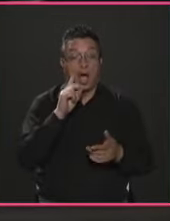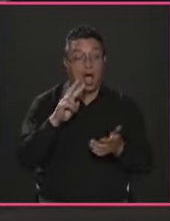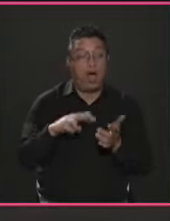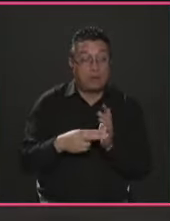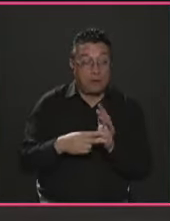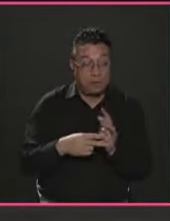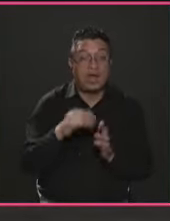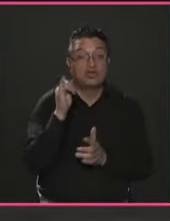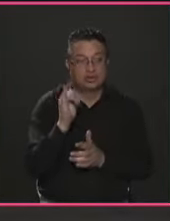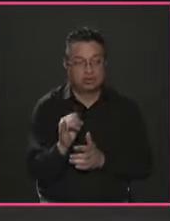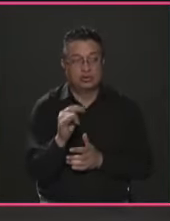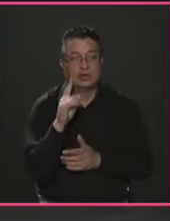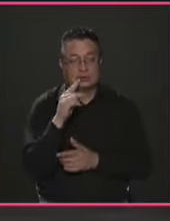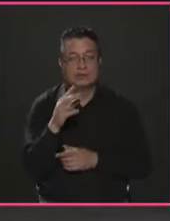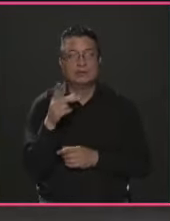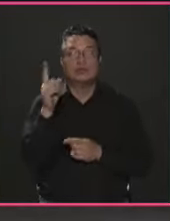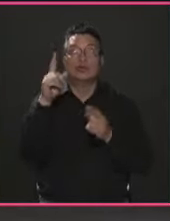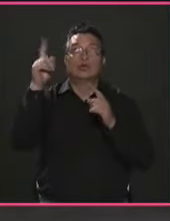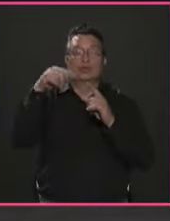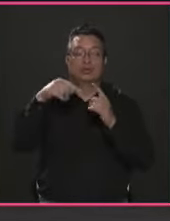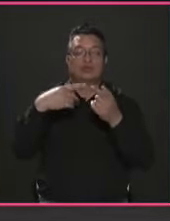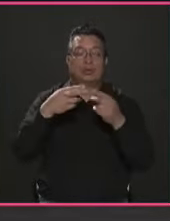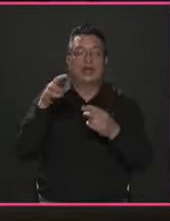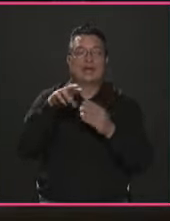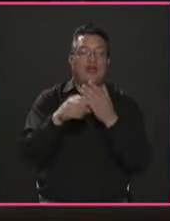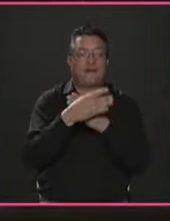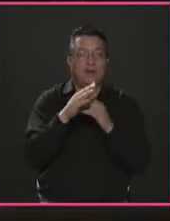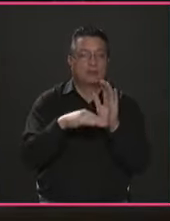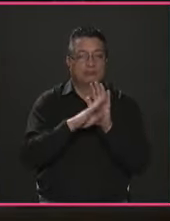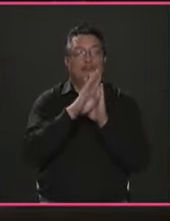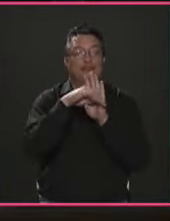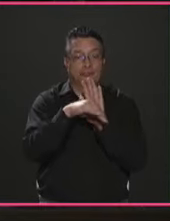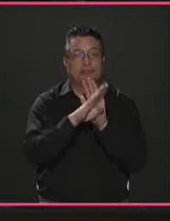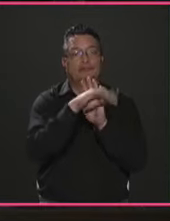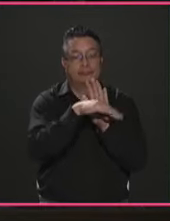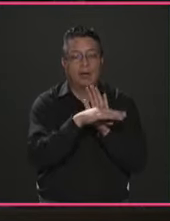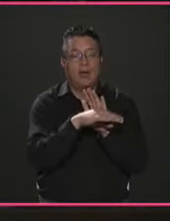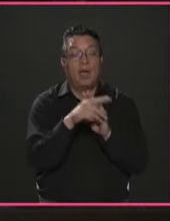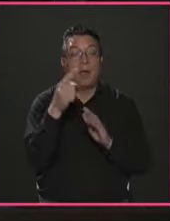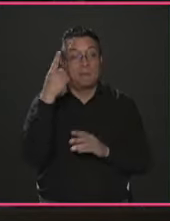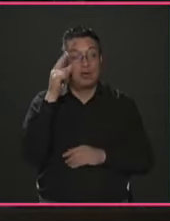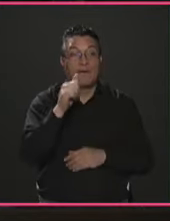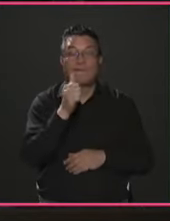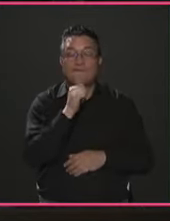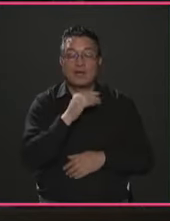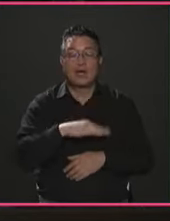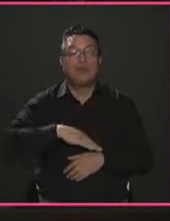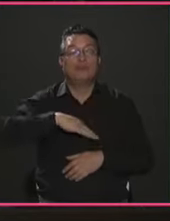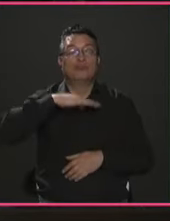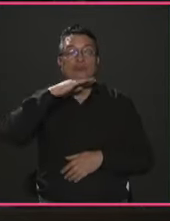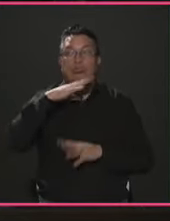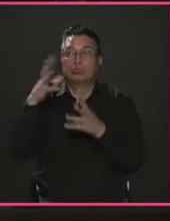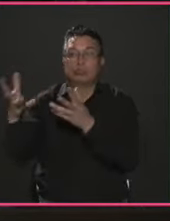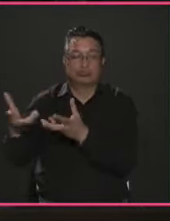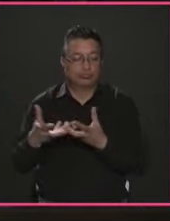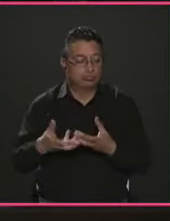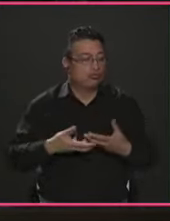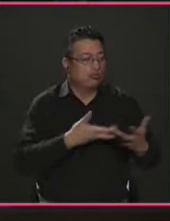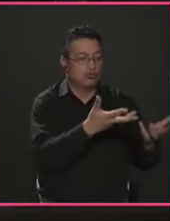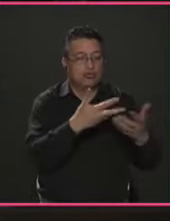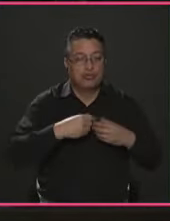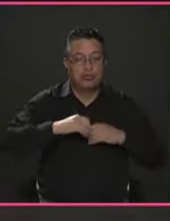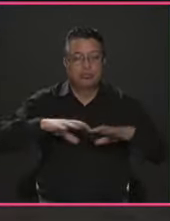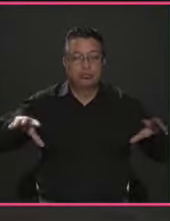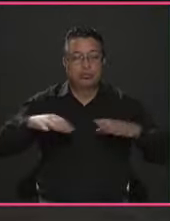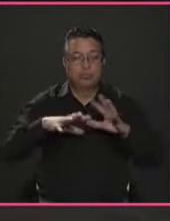energías renovables son intermitentes son variables y hoy día no hay suficiente capacidad de Misión y por lo tanto